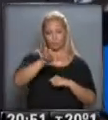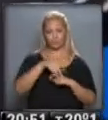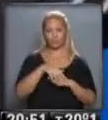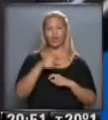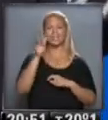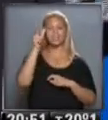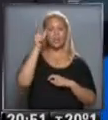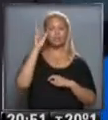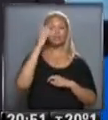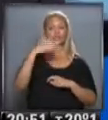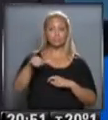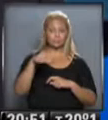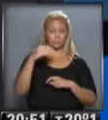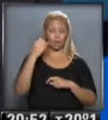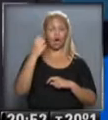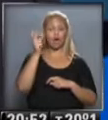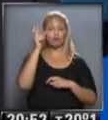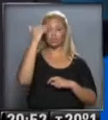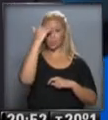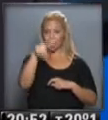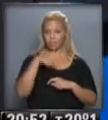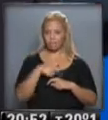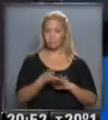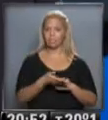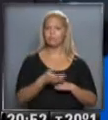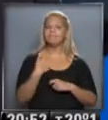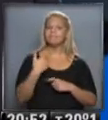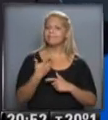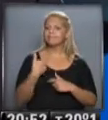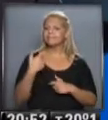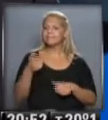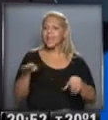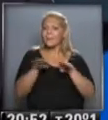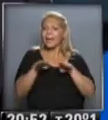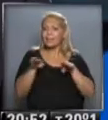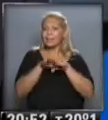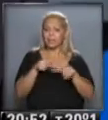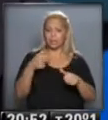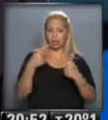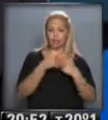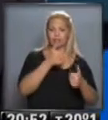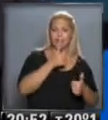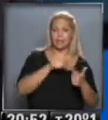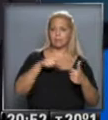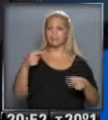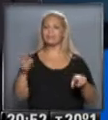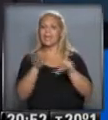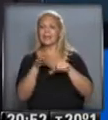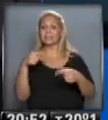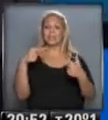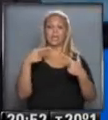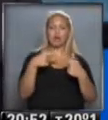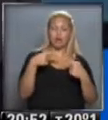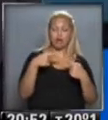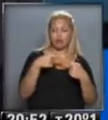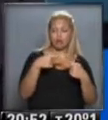quiere seguir prendido la lucha por el descenso, tiene que cortar con esta serie de empates, la que tuvo ante Quilmes, la que tuvo ante Boca. Y precisamente